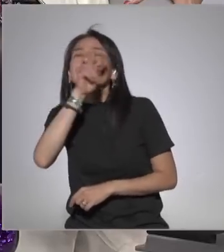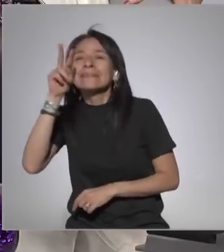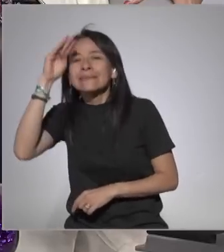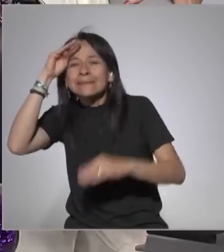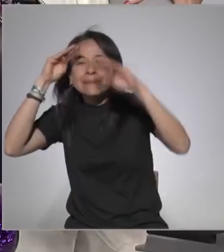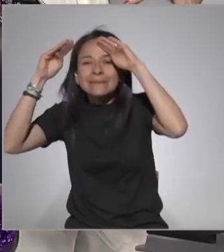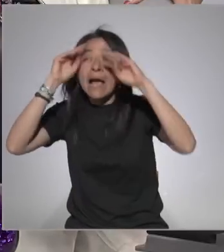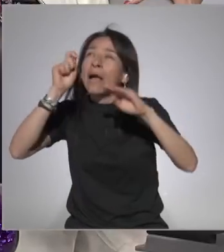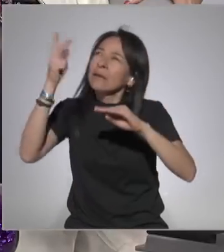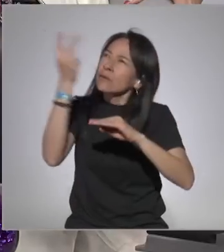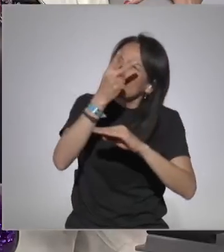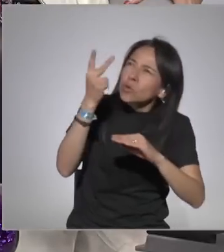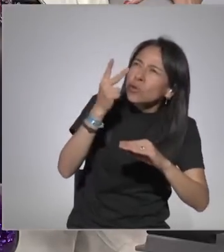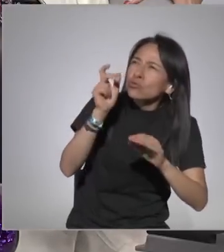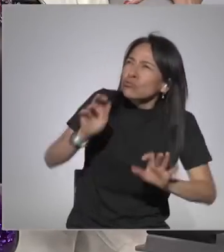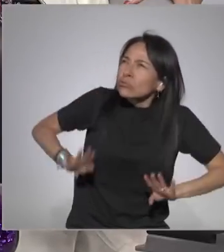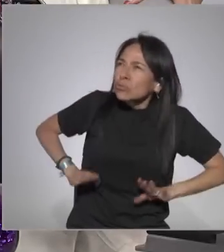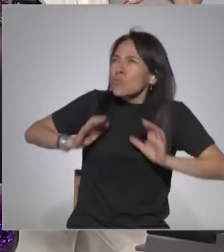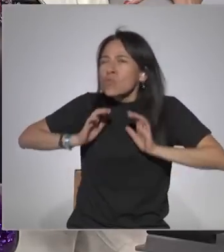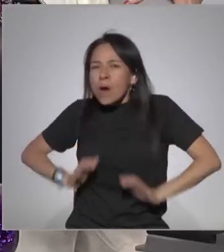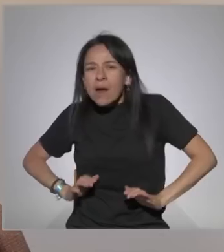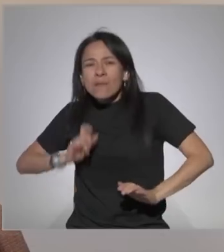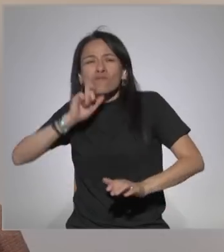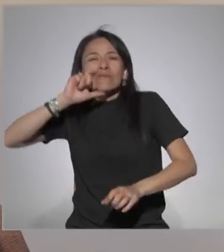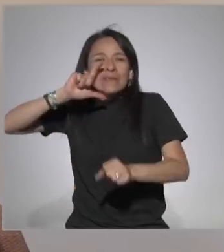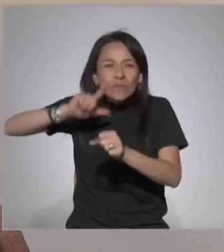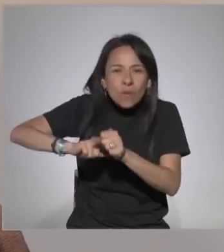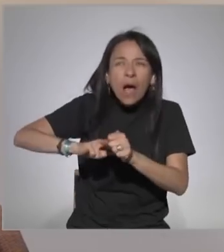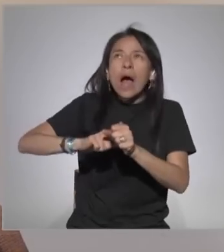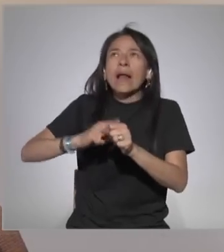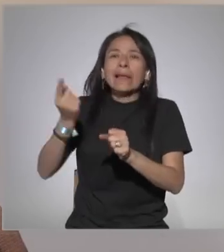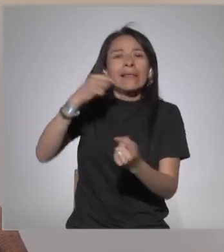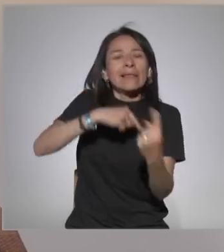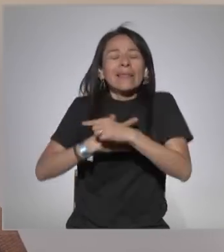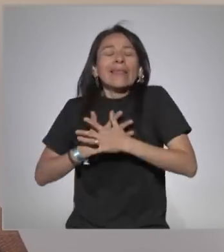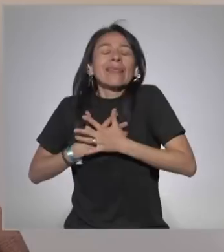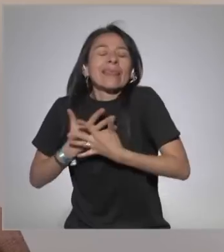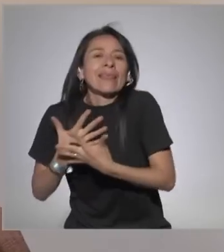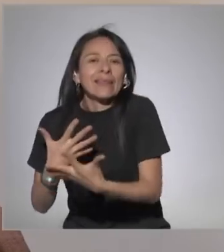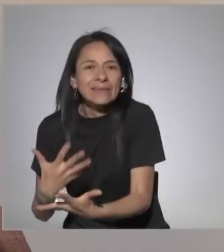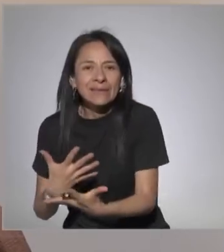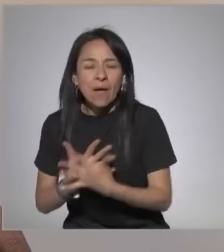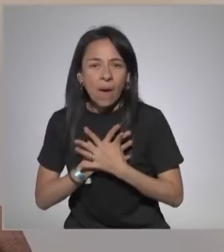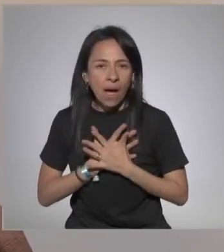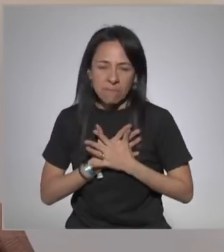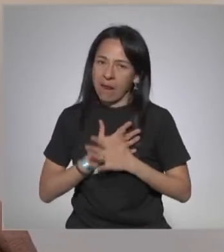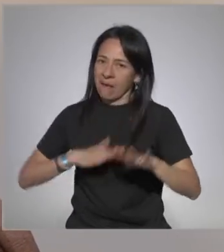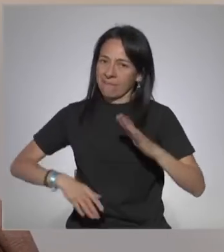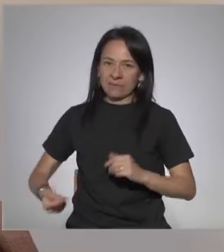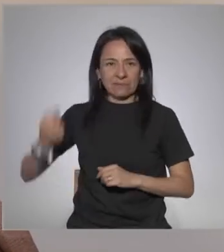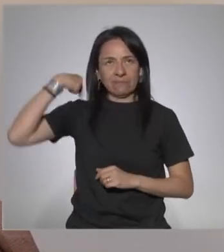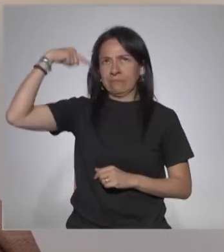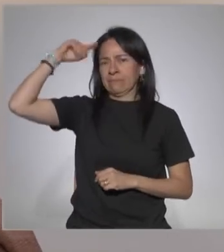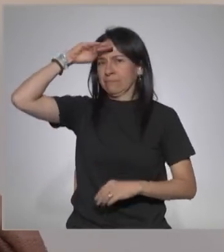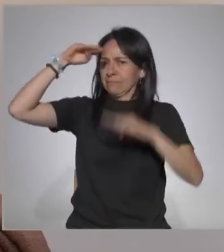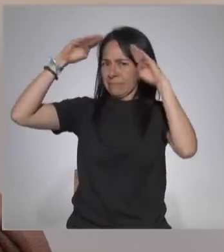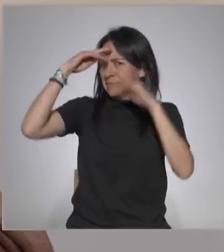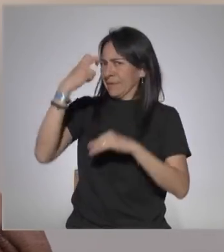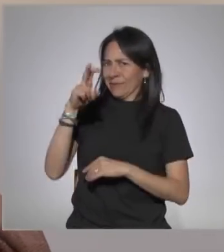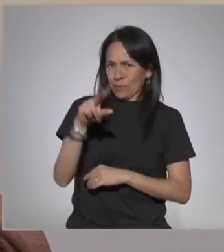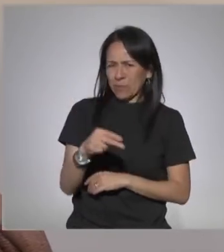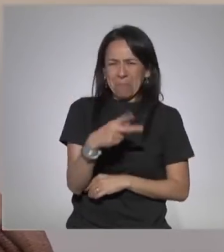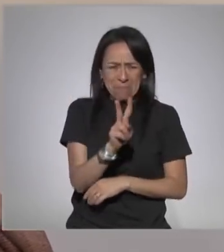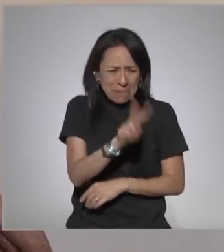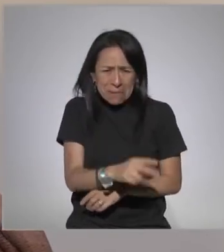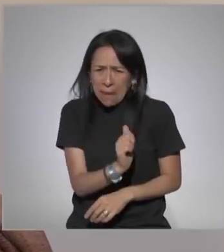desean, ¿no? o que aman, ¿no? Pero sí, no, o sea, la autonomía va desde que puedo salir a la calle e